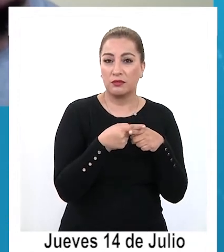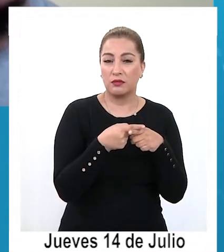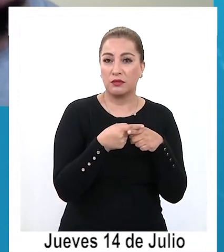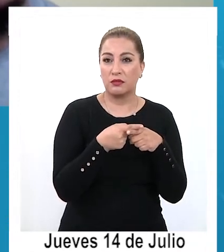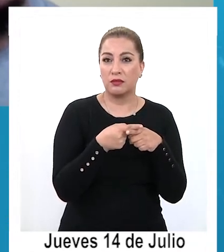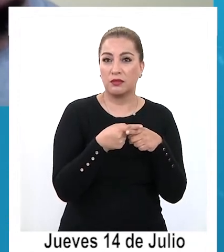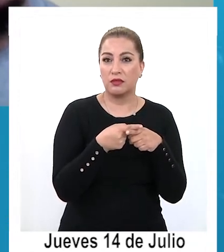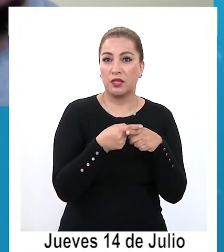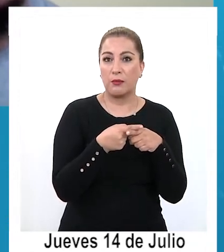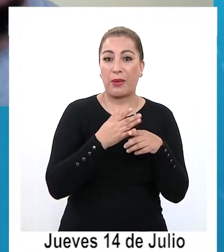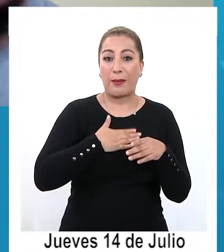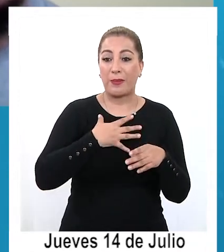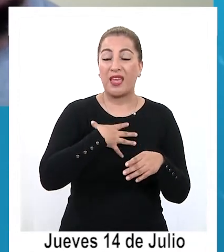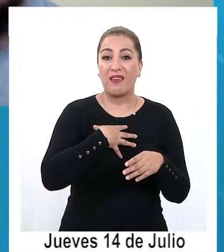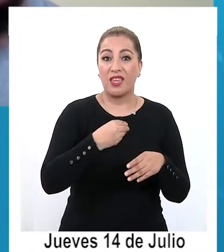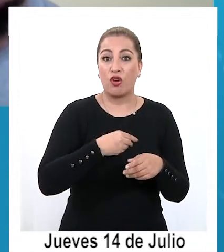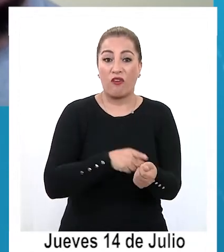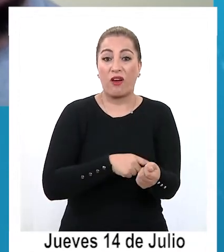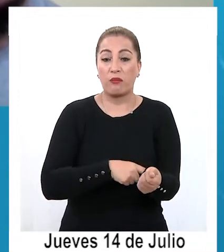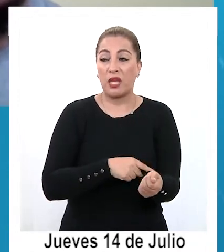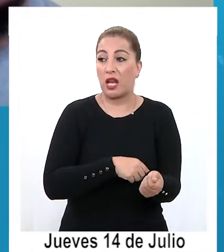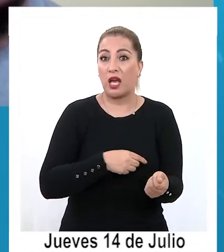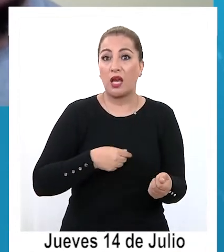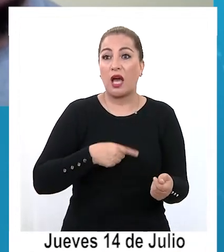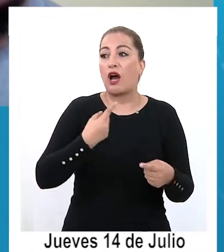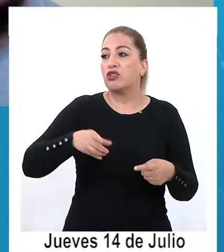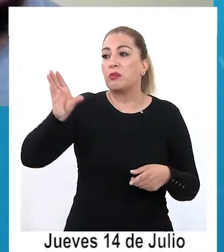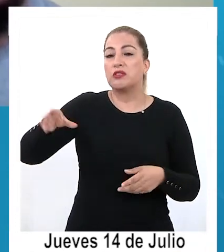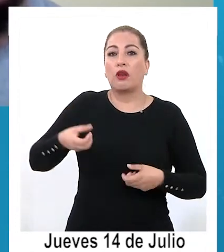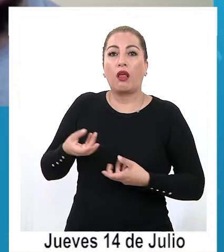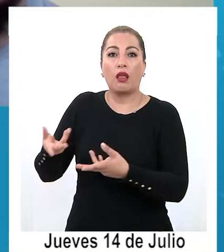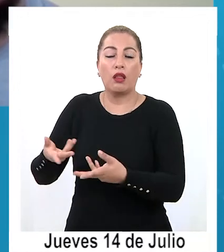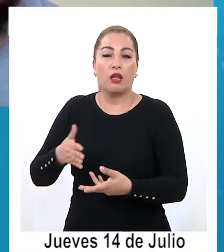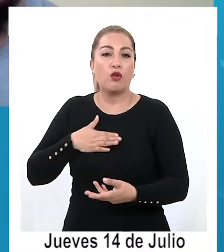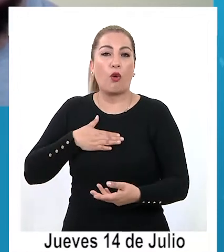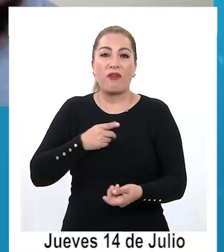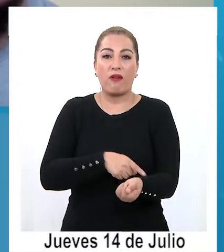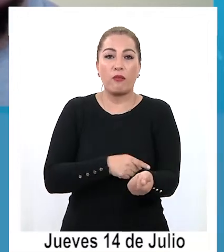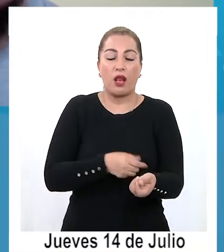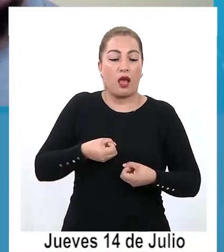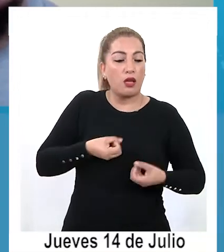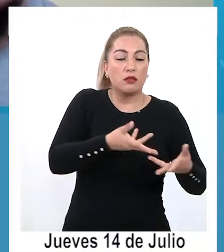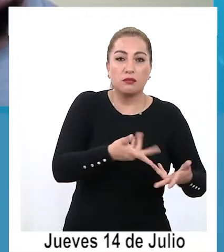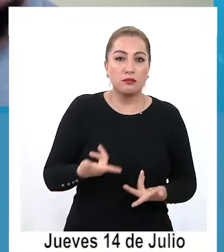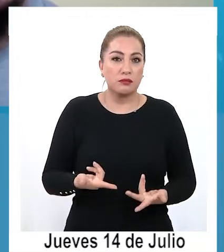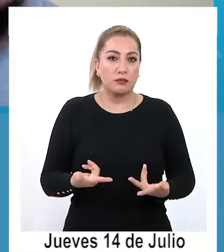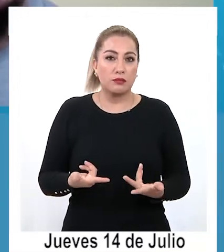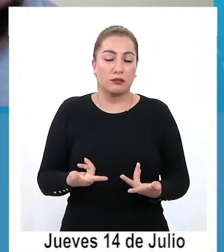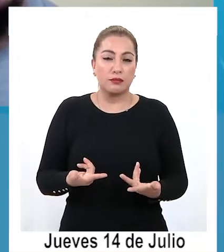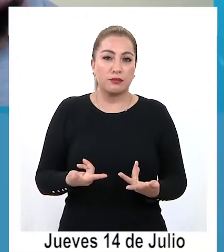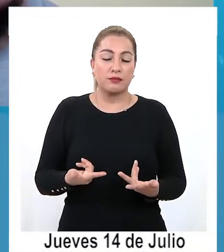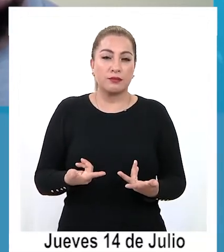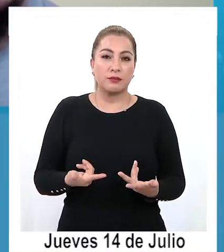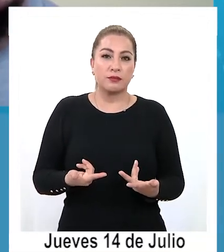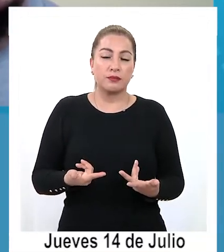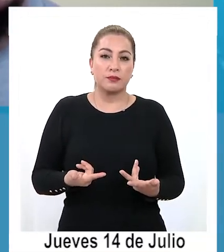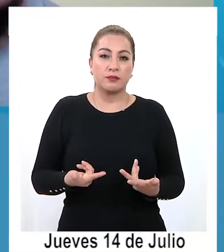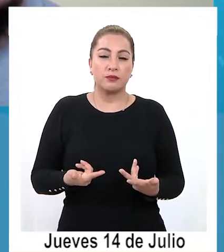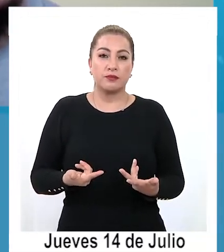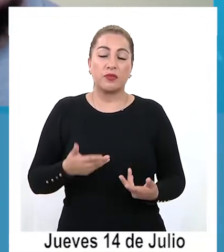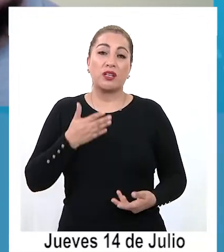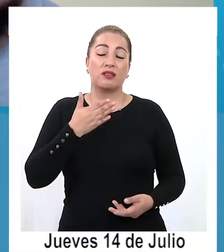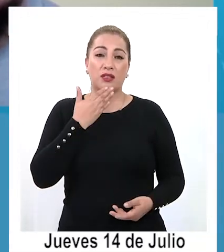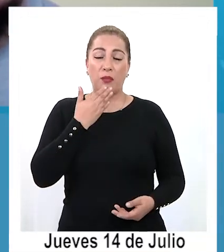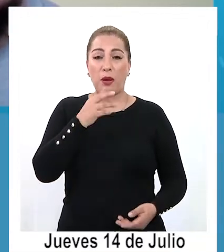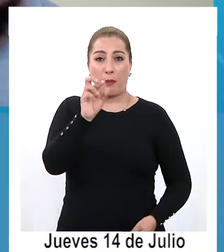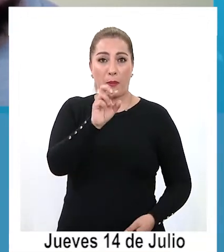no van a ser heredables y que pueden ser quitadas, etcétera, etcétera. O el derecho, como se señalaba, respecto a que los padres